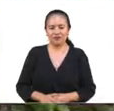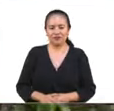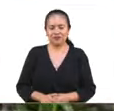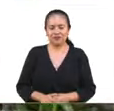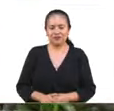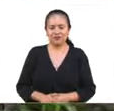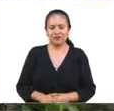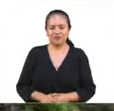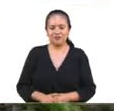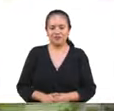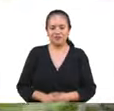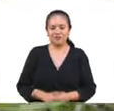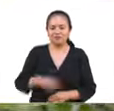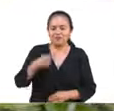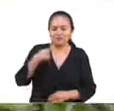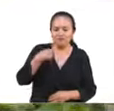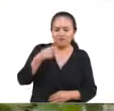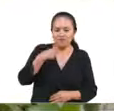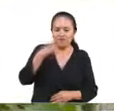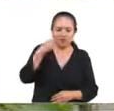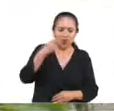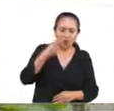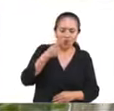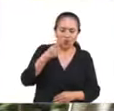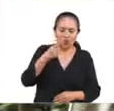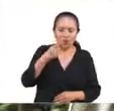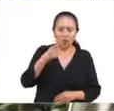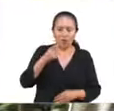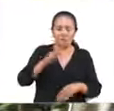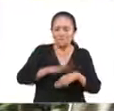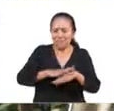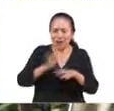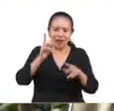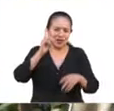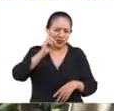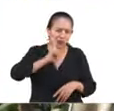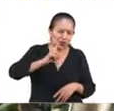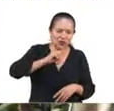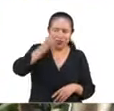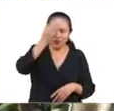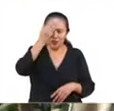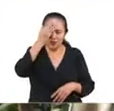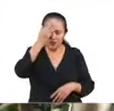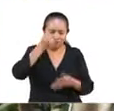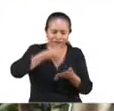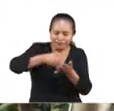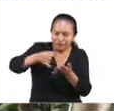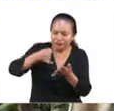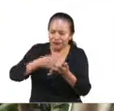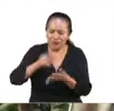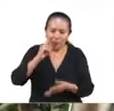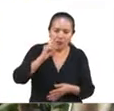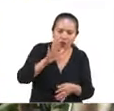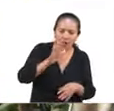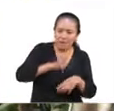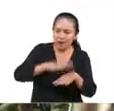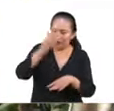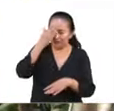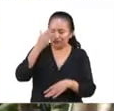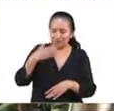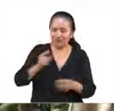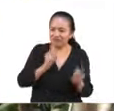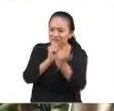Al momento de ingresar y conocer a mis demás compañeros, sembradoras y sembradores, fue un